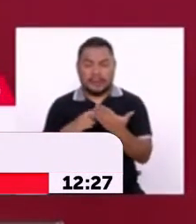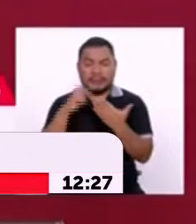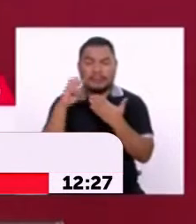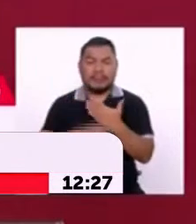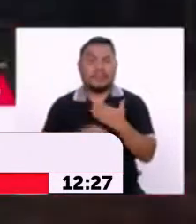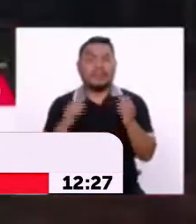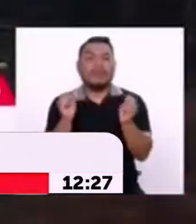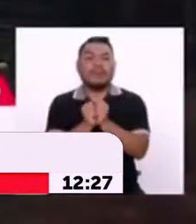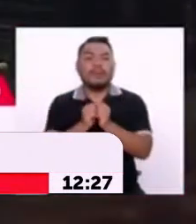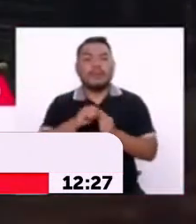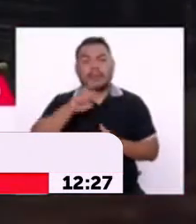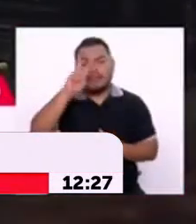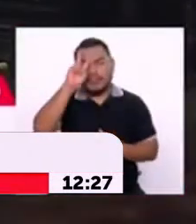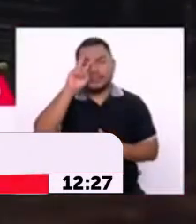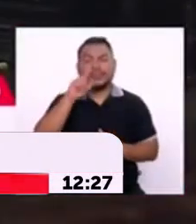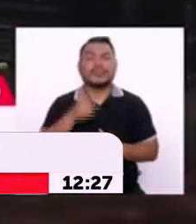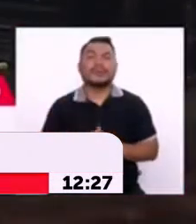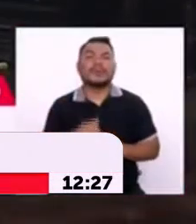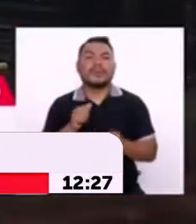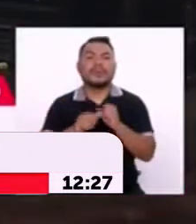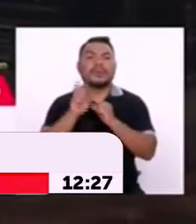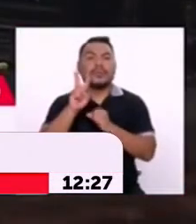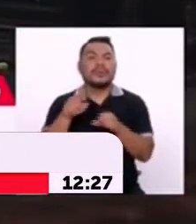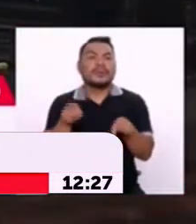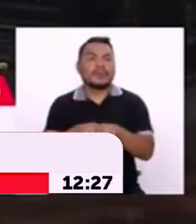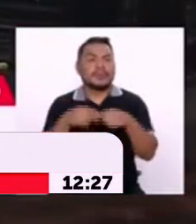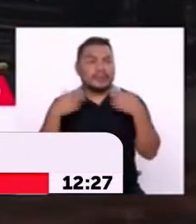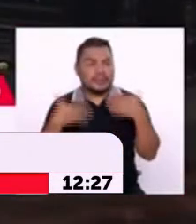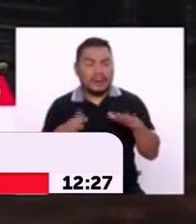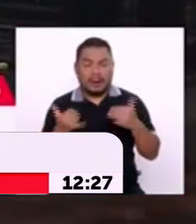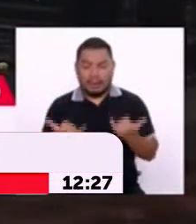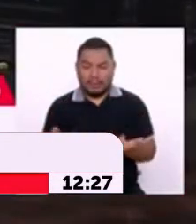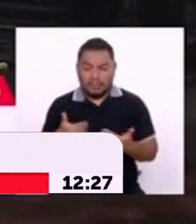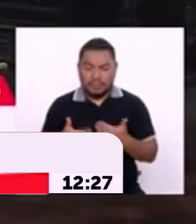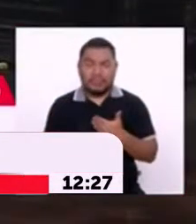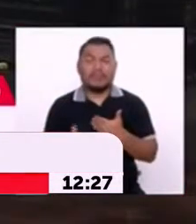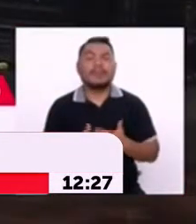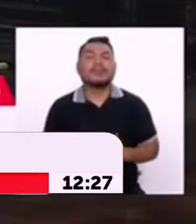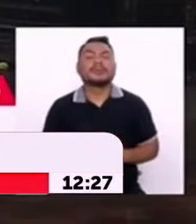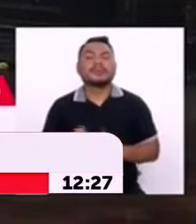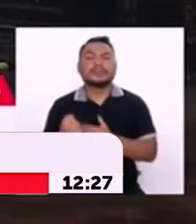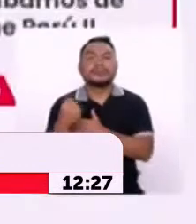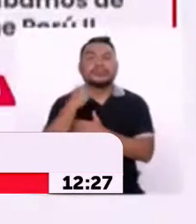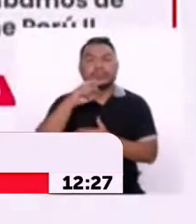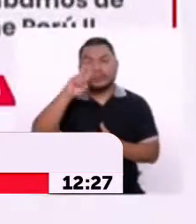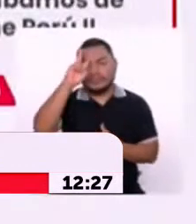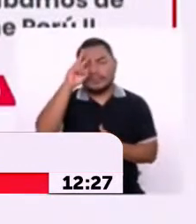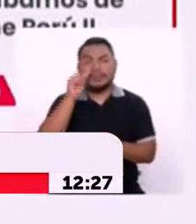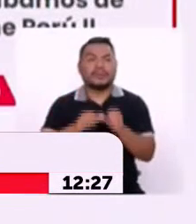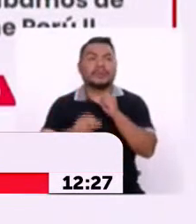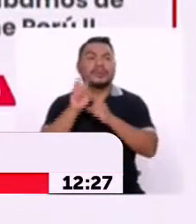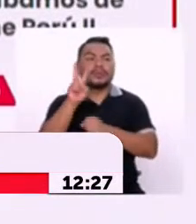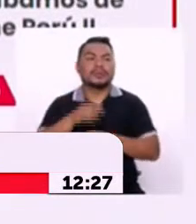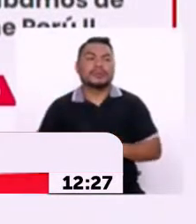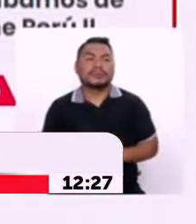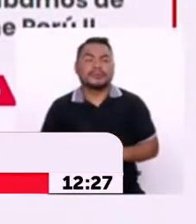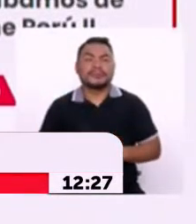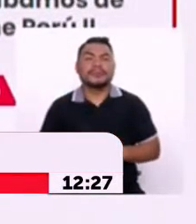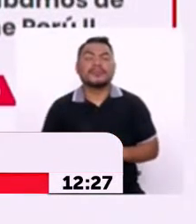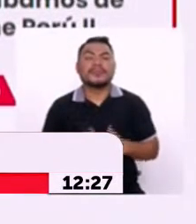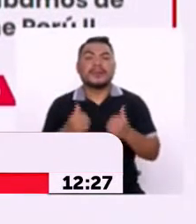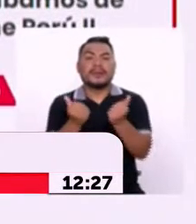el plan Compunche Perú 1 y acabamos de lanzar Compunche Perú 2.